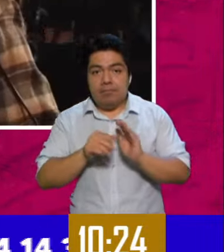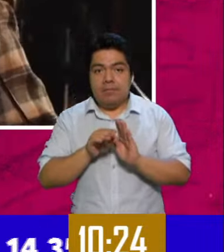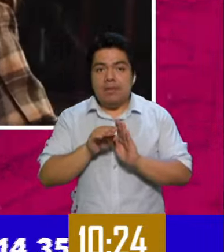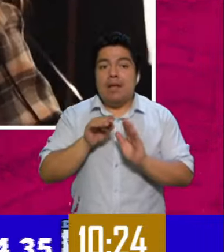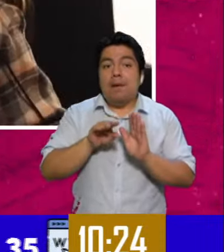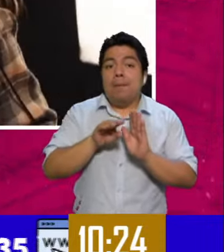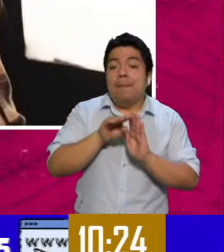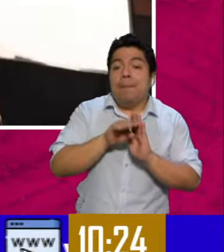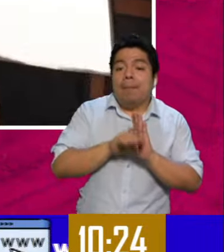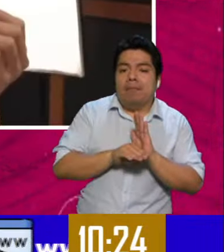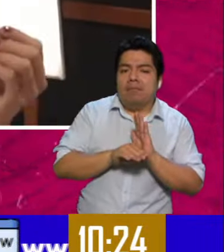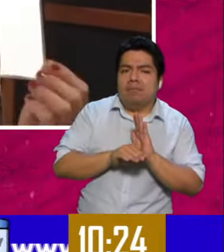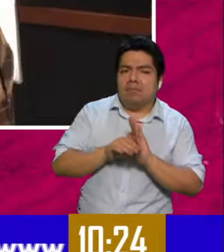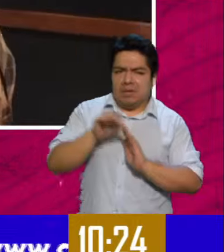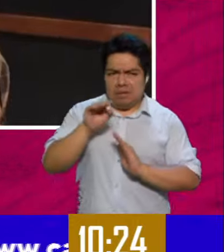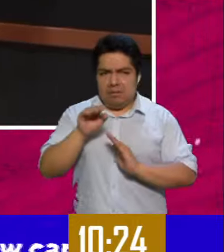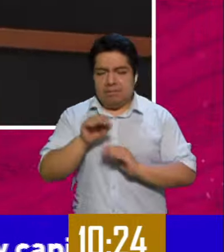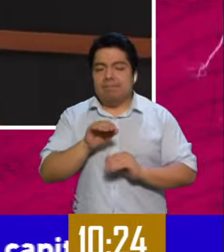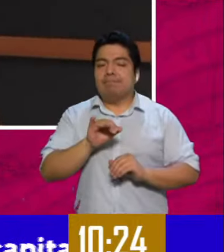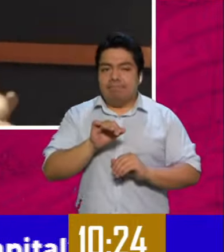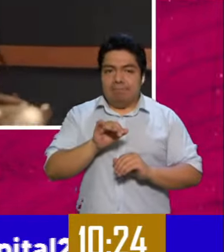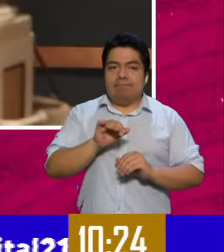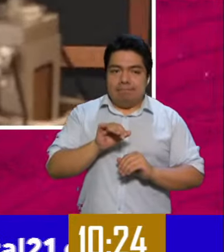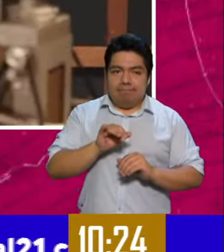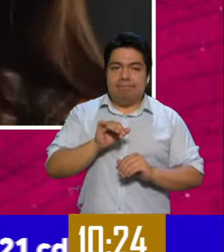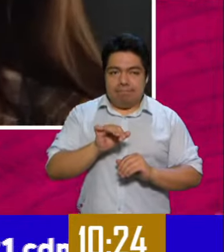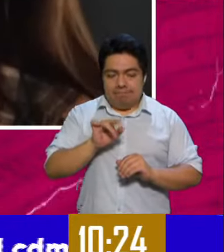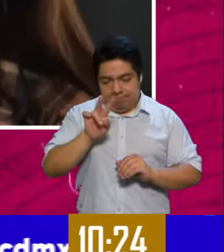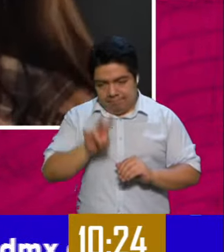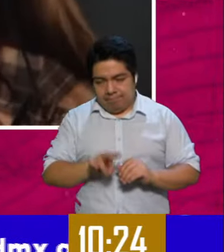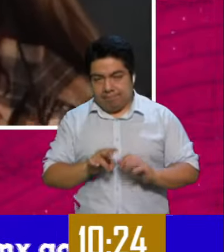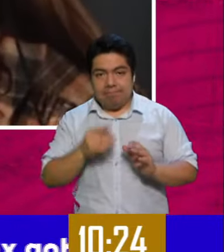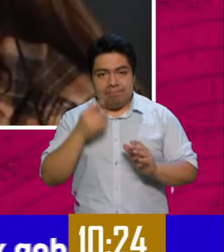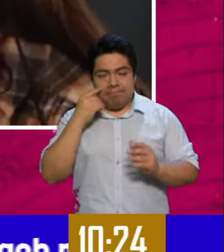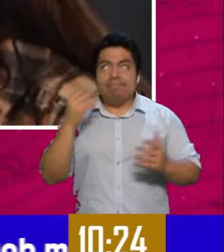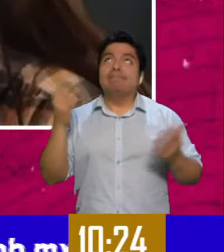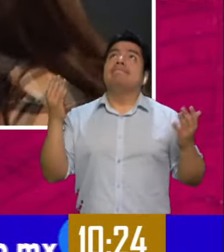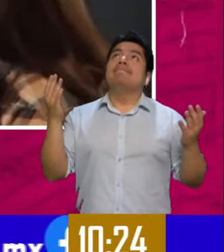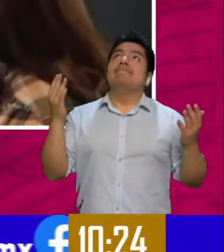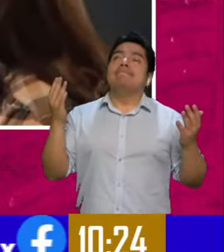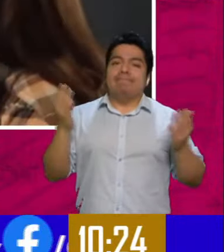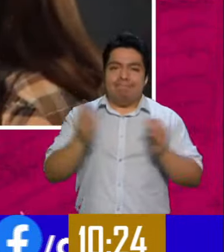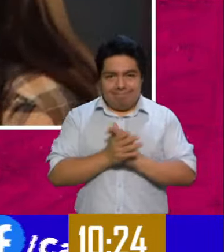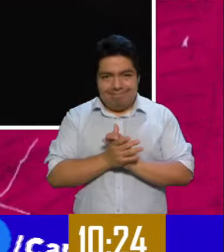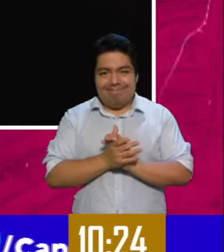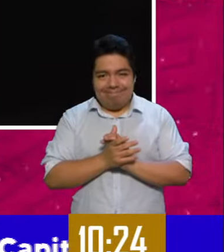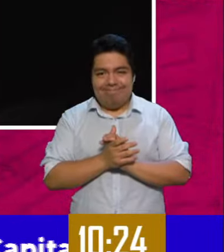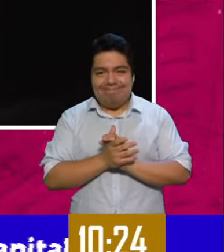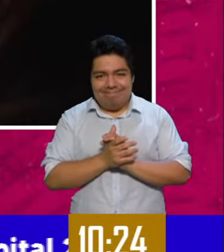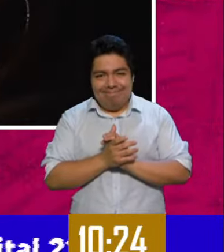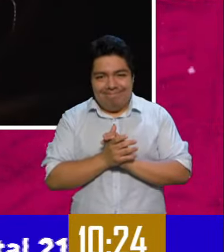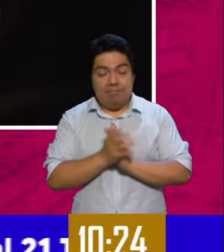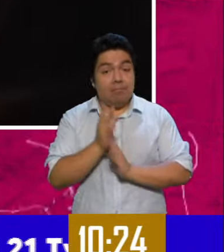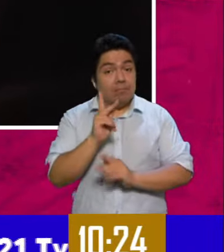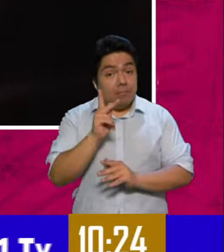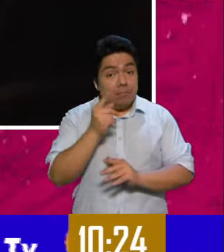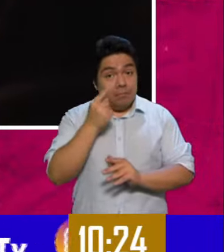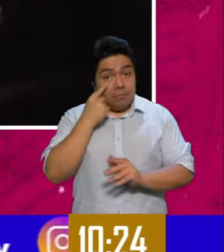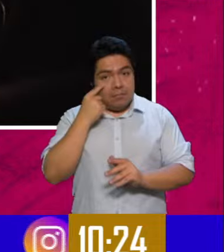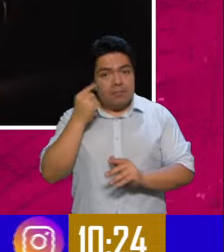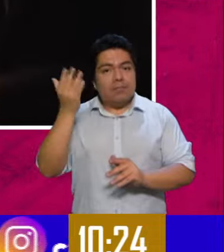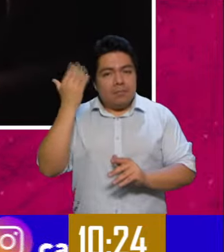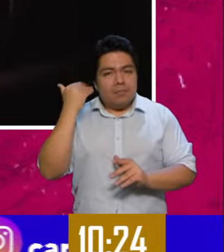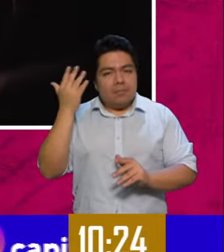más. Menos es más, definitivamente. ¿Sí? Ya ven, tenemos esperanzas, compañeros. Tenemos esperanzas. Pero sí, antes como